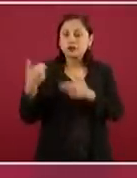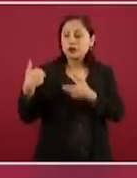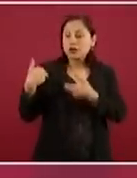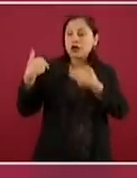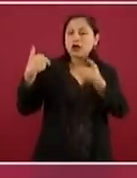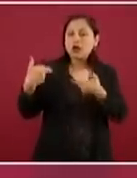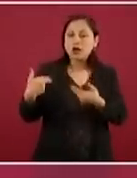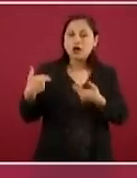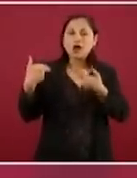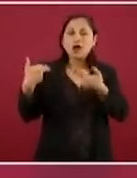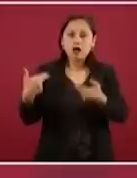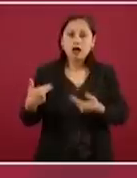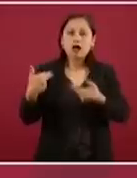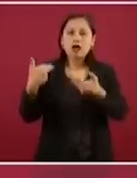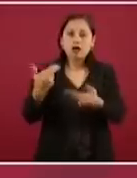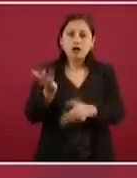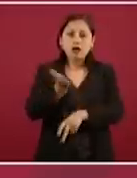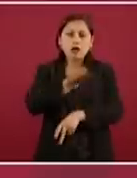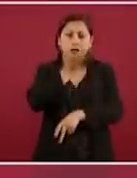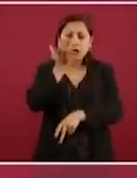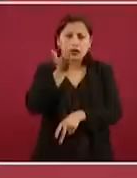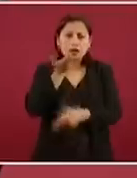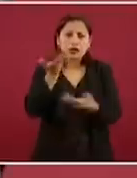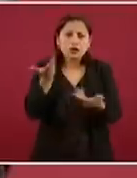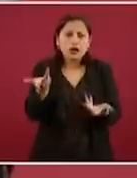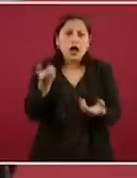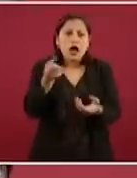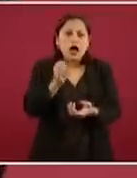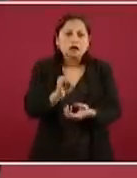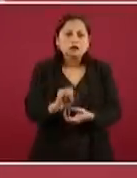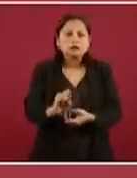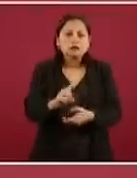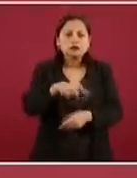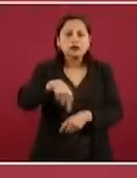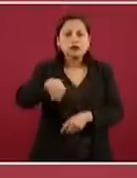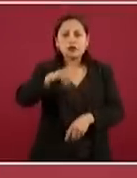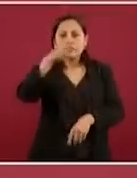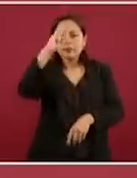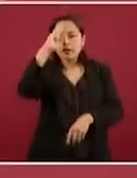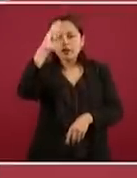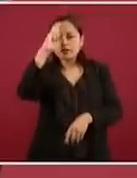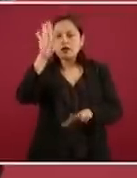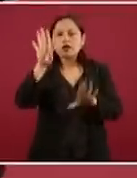de que una cosa dicen las leyes y otra cosa es